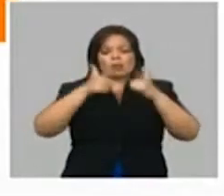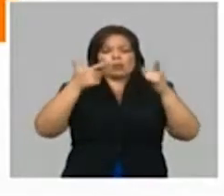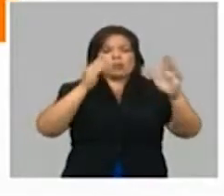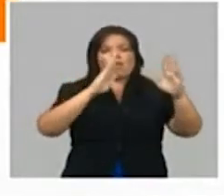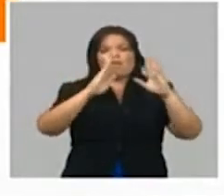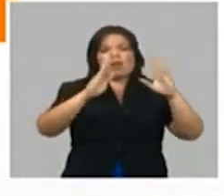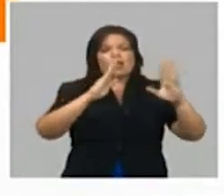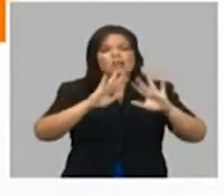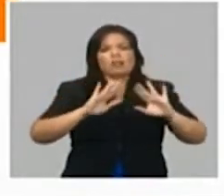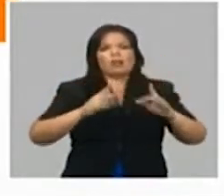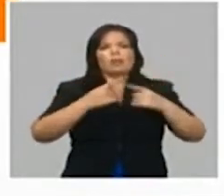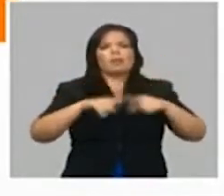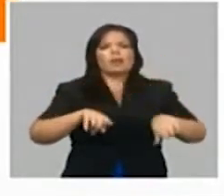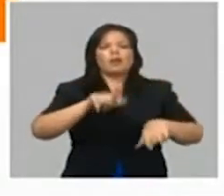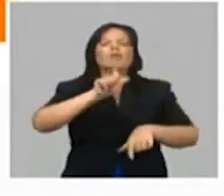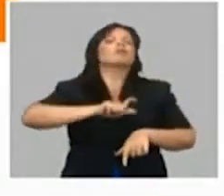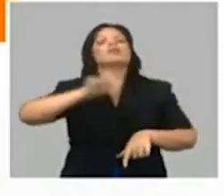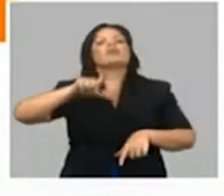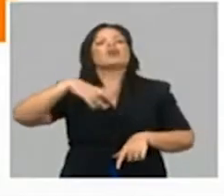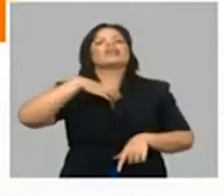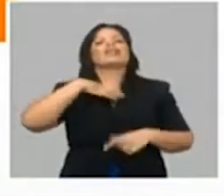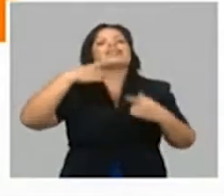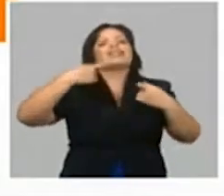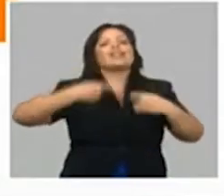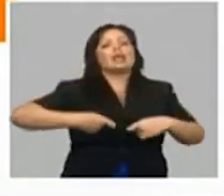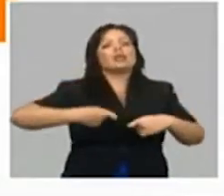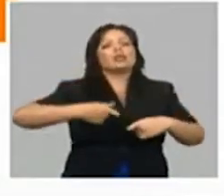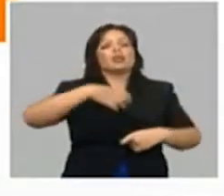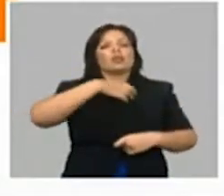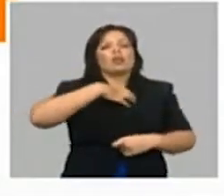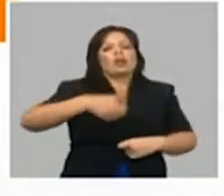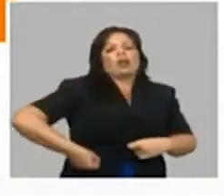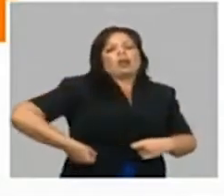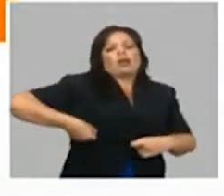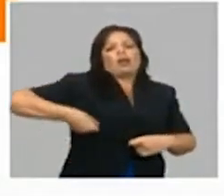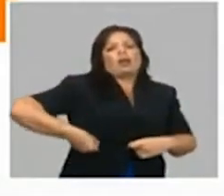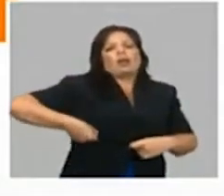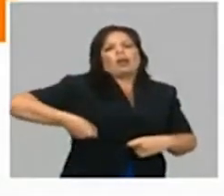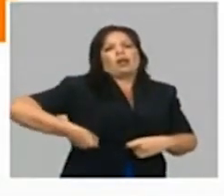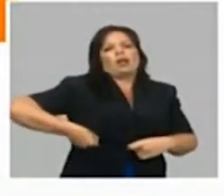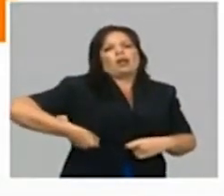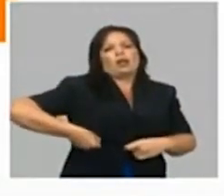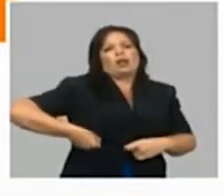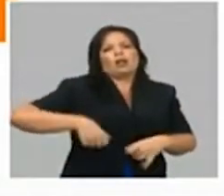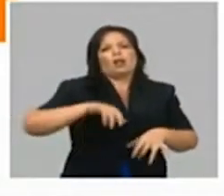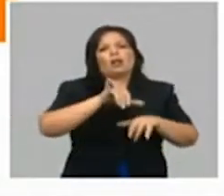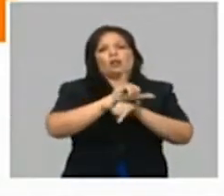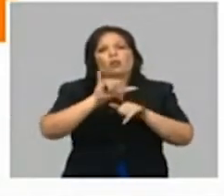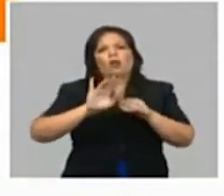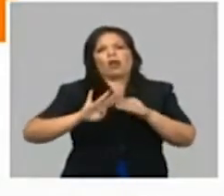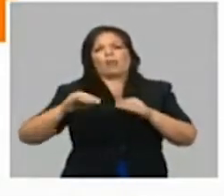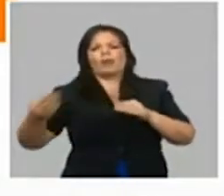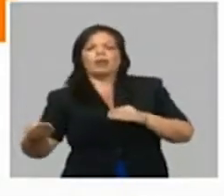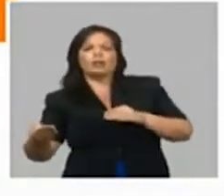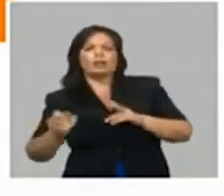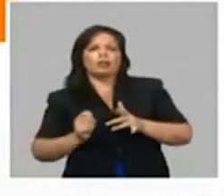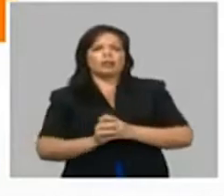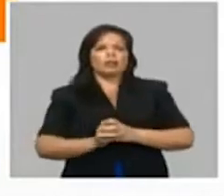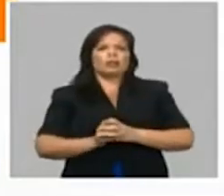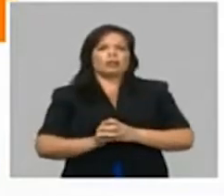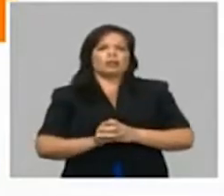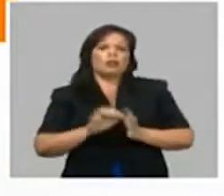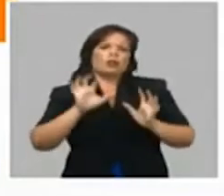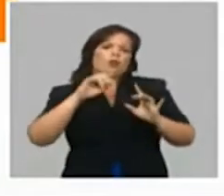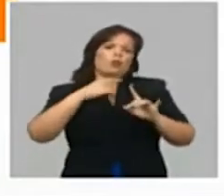Pero las personas tienen todo el derecho de traer esas cargas como equipaje no acompañado, tanto por la vía aérea como por la vía